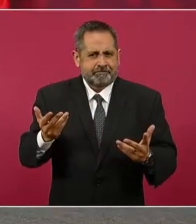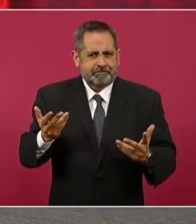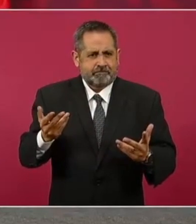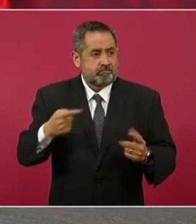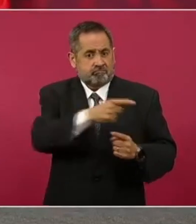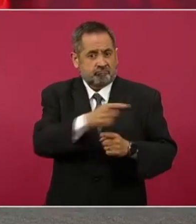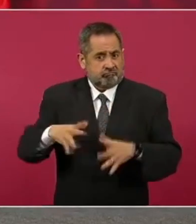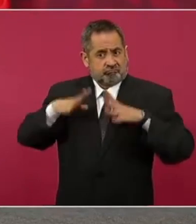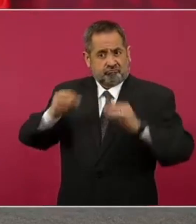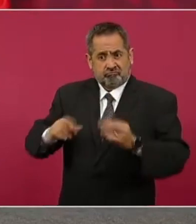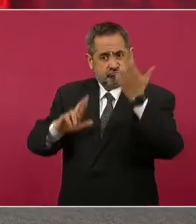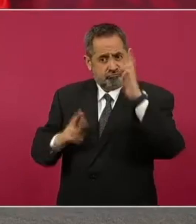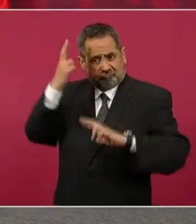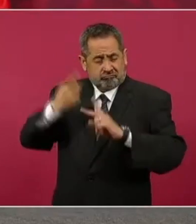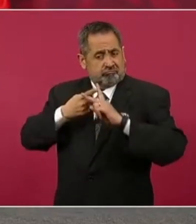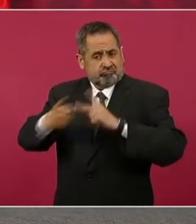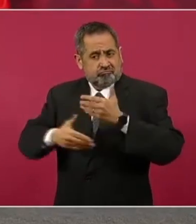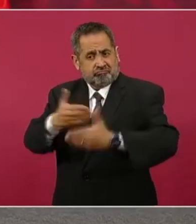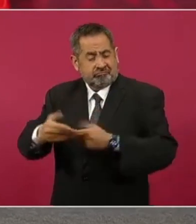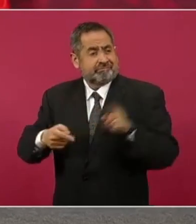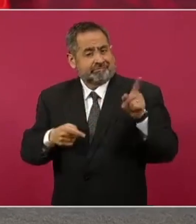precursor de la revolución,